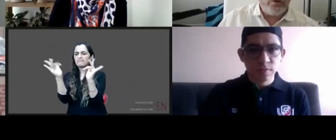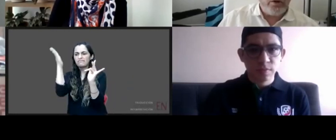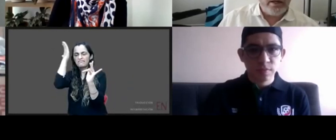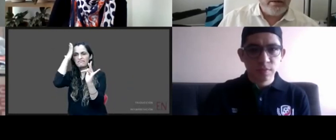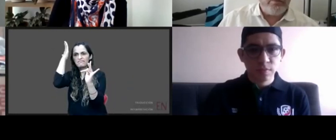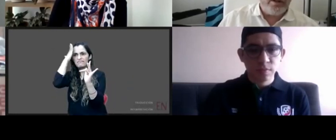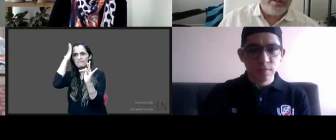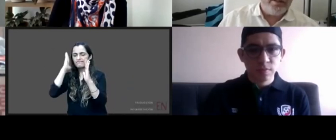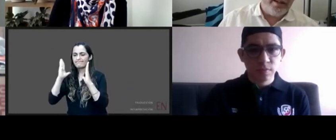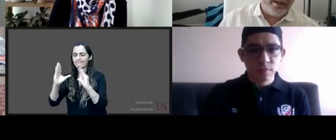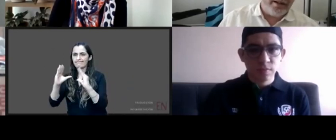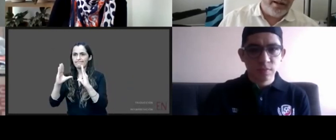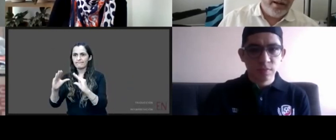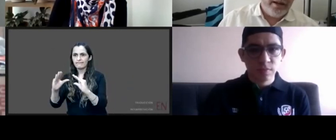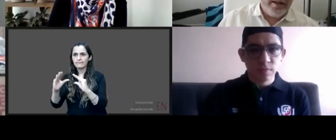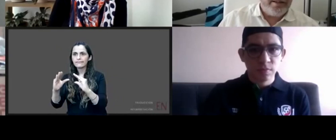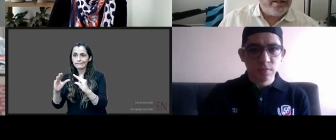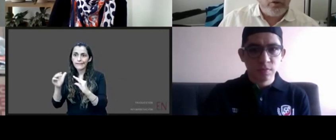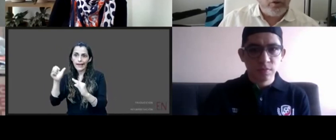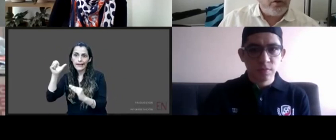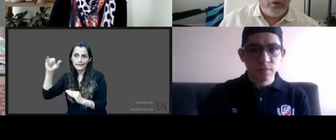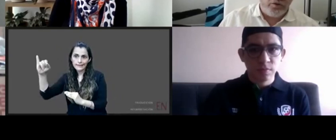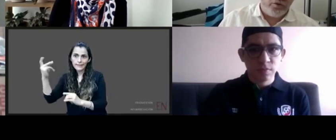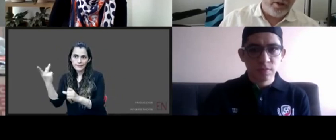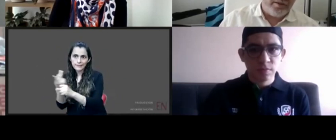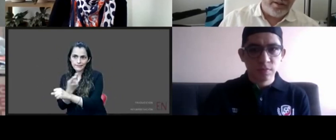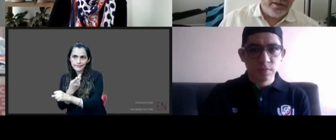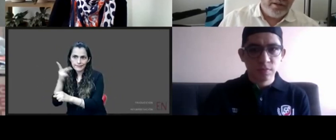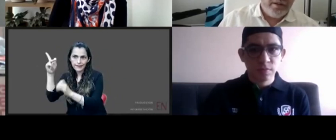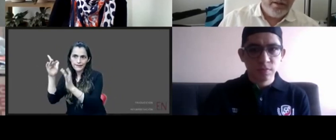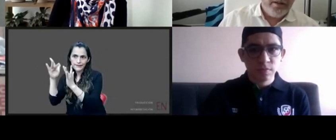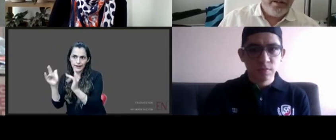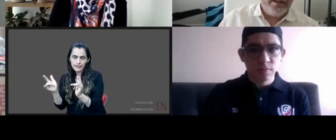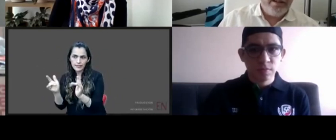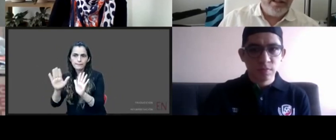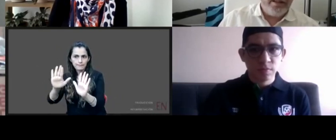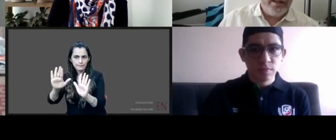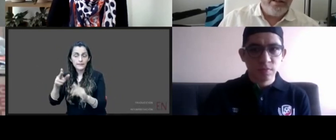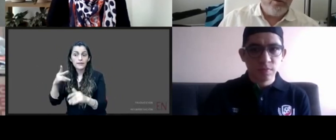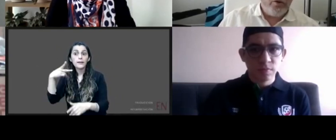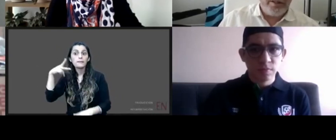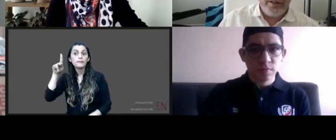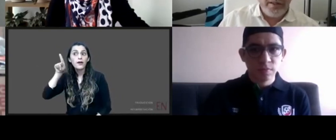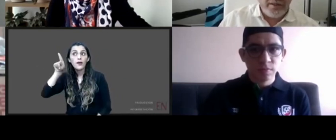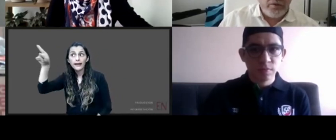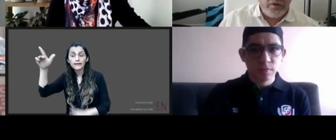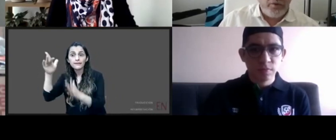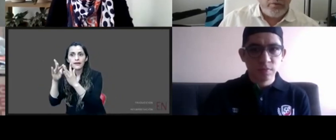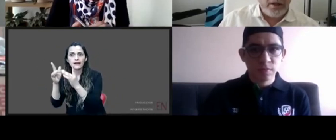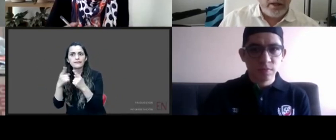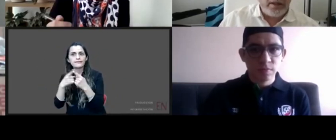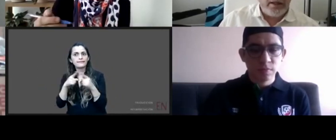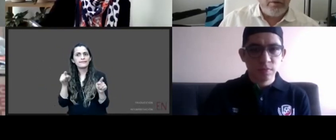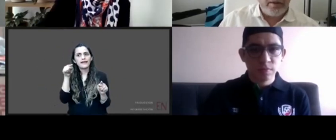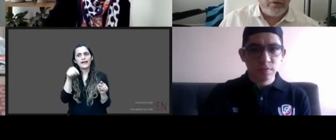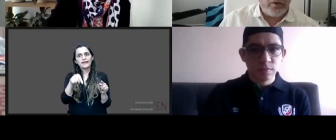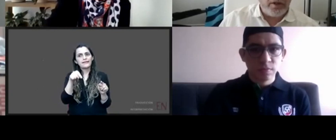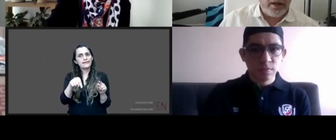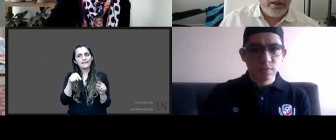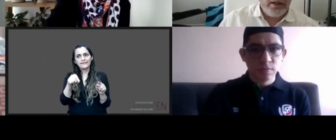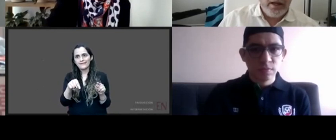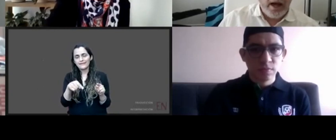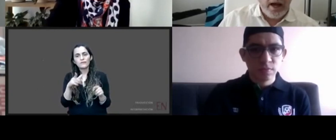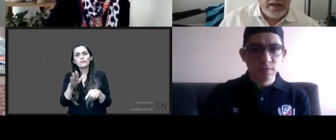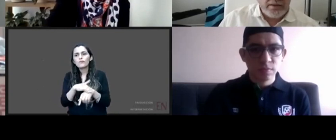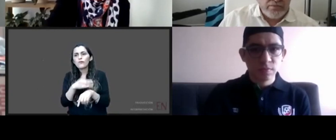pero lo que queremos aquí destacar es que las cosas no son así. no existe esa uniformidad. En nuestra